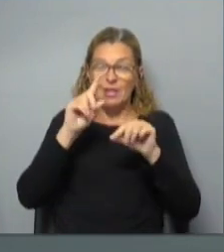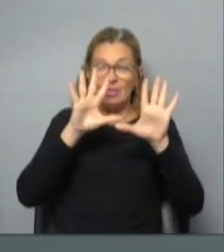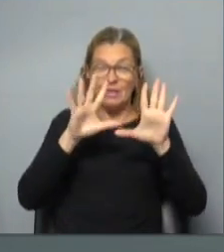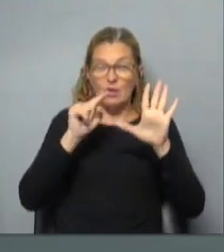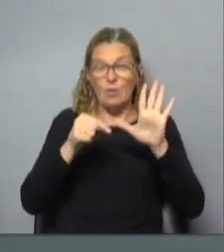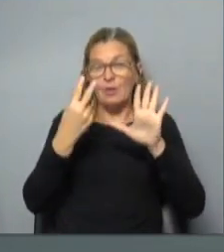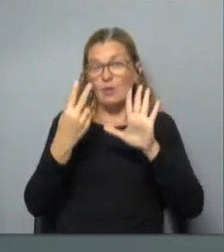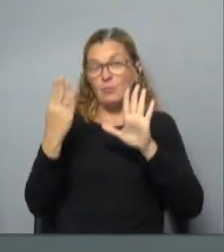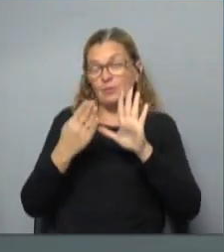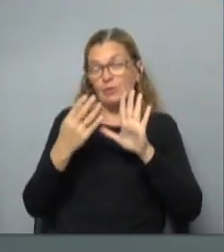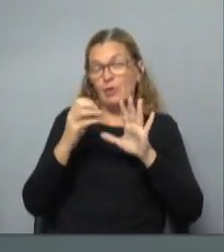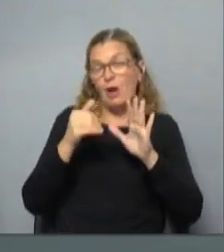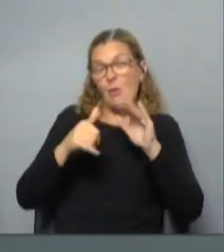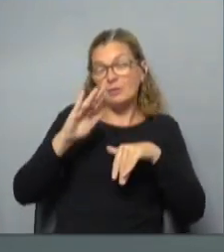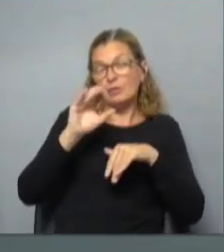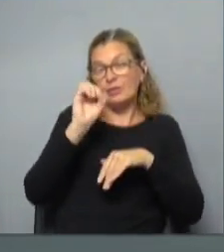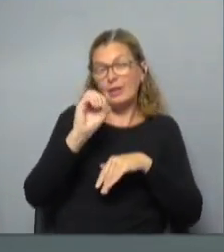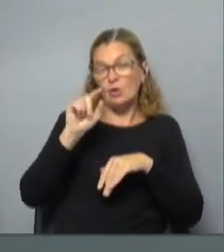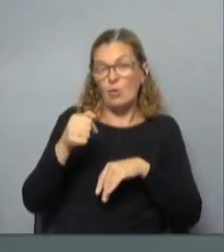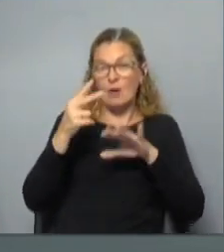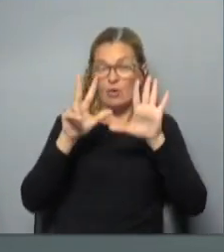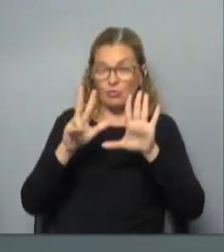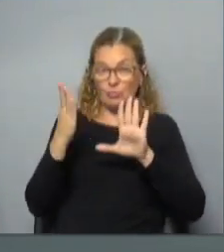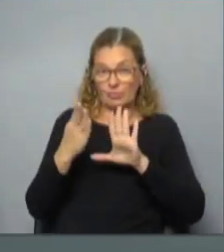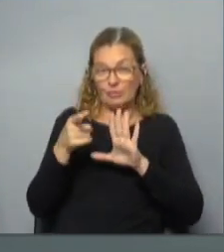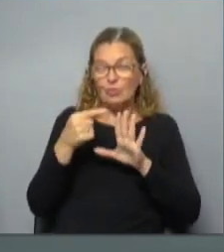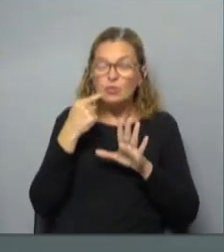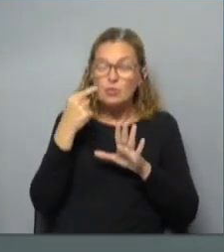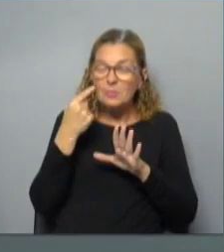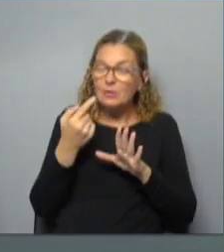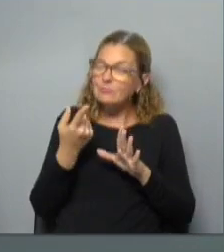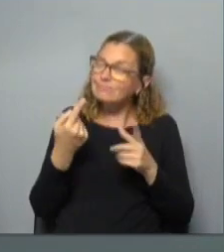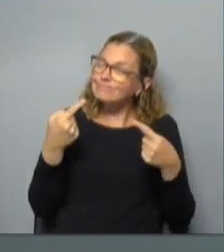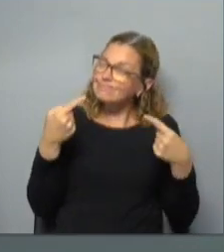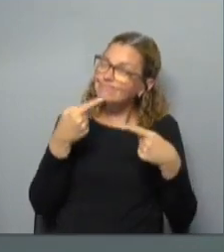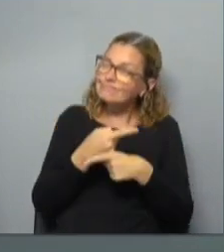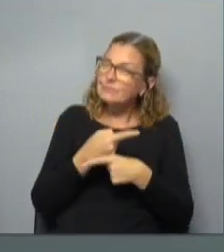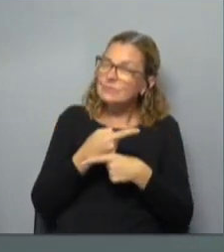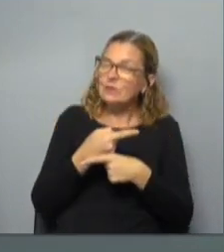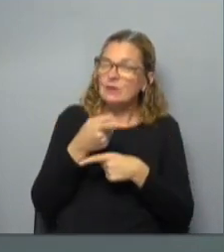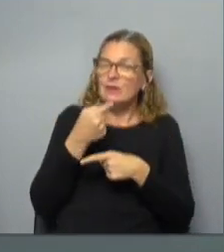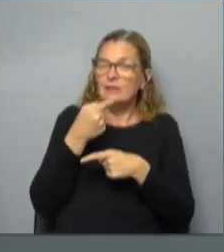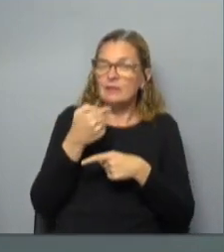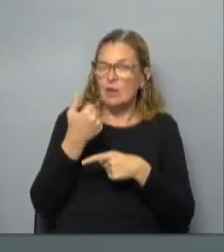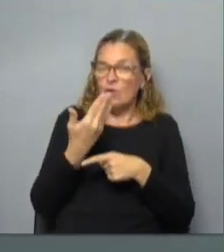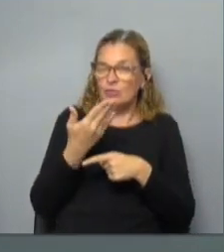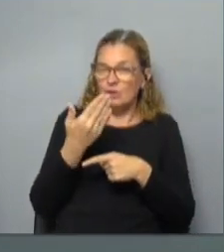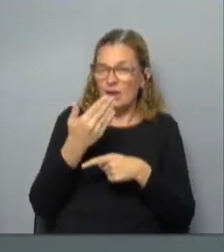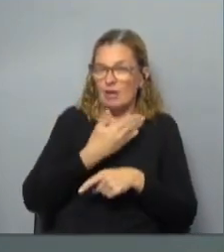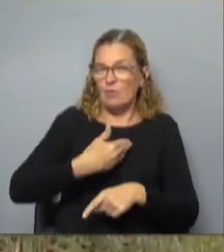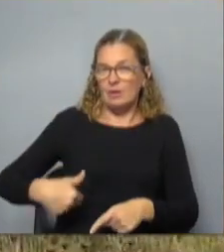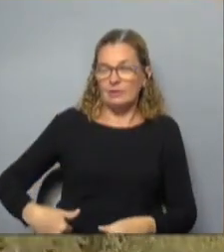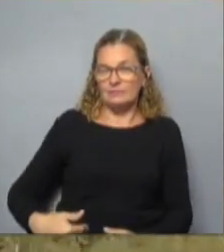o sea que hubo un aumento de 0.8 por ciento esta cifra generaron fuertes críticas de la oposición hacia el gobierno